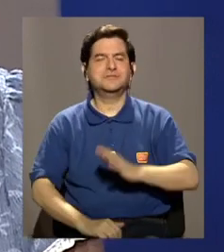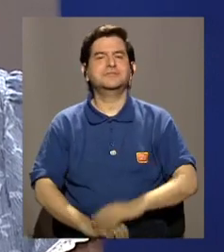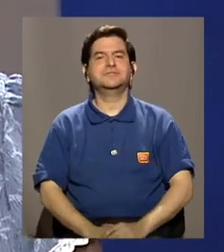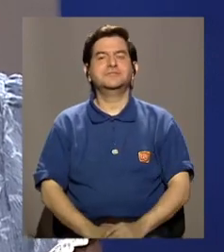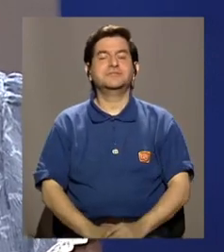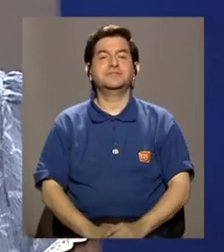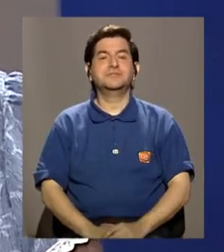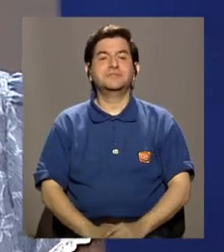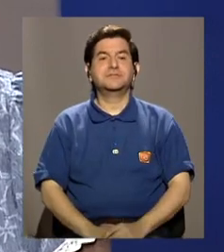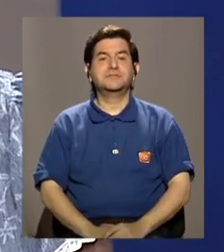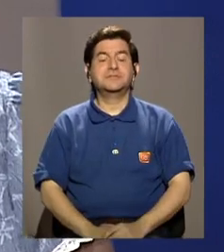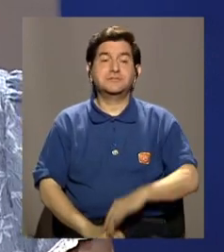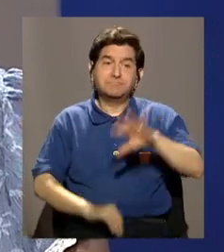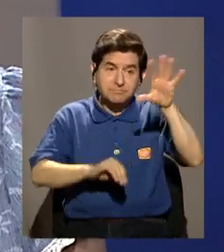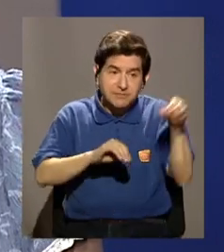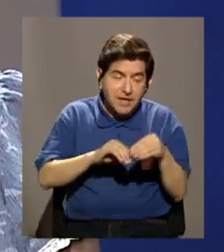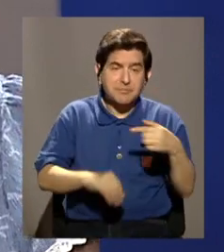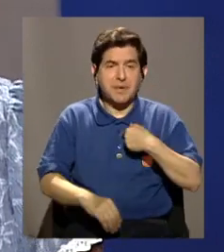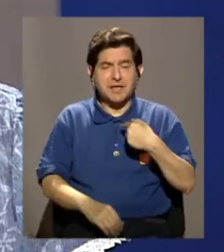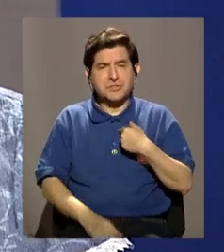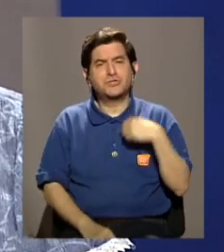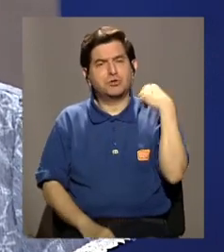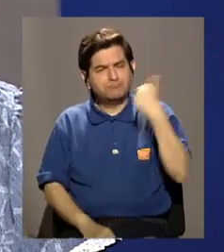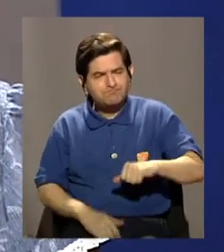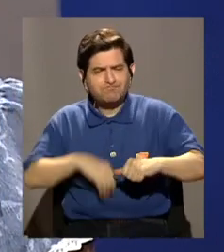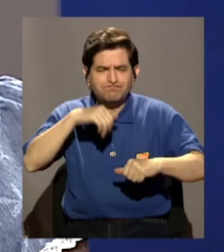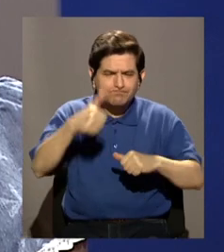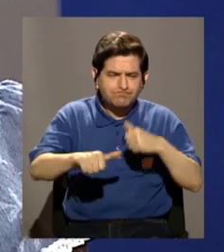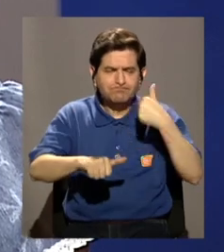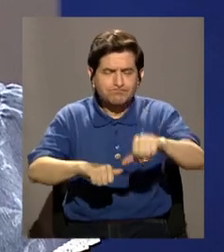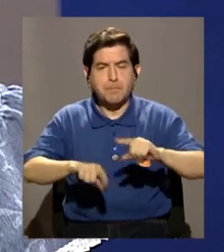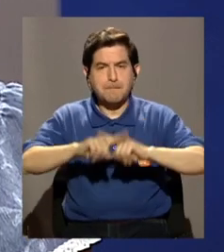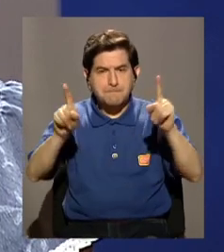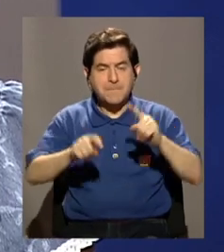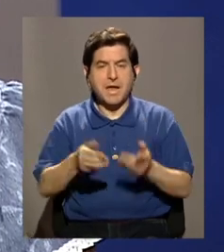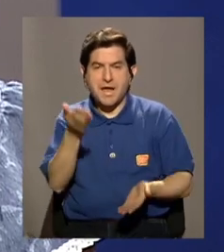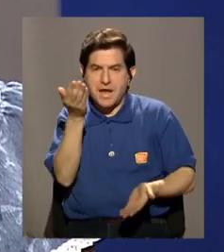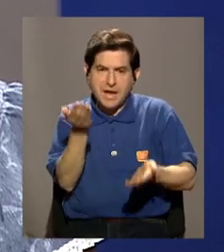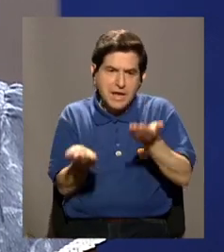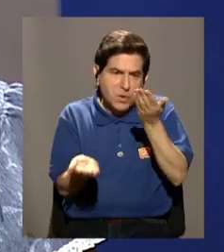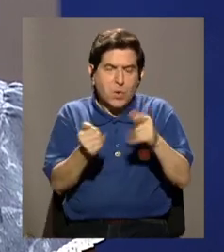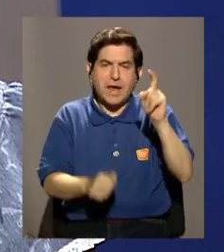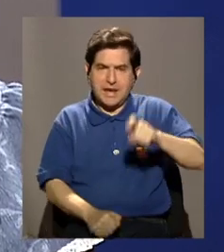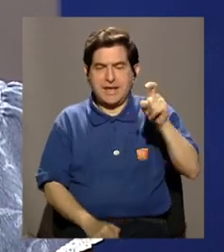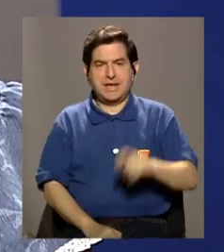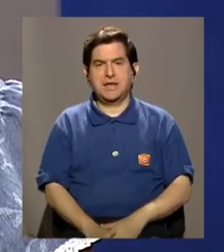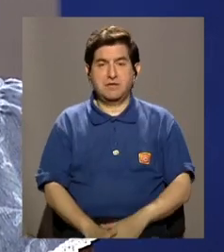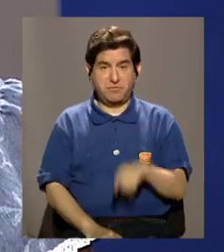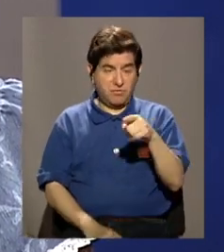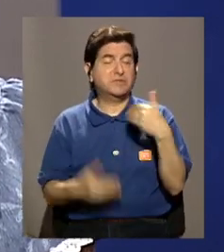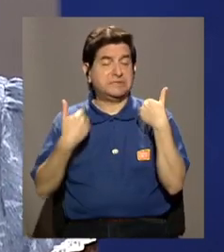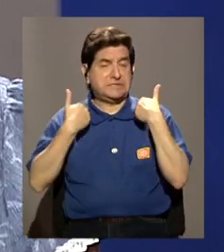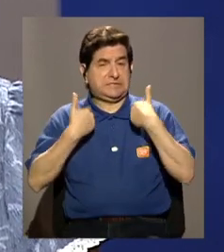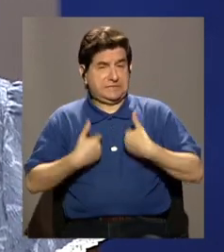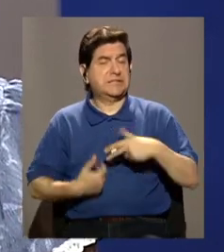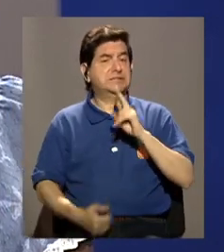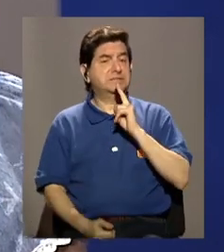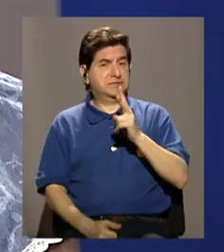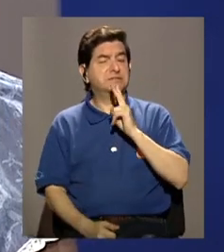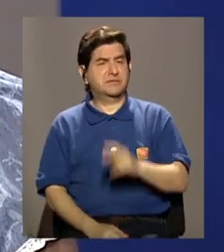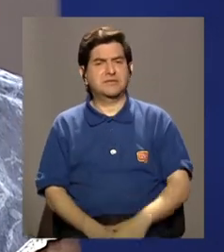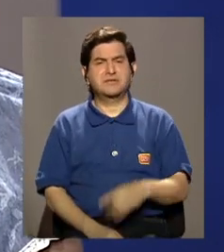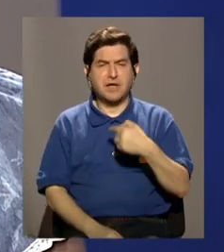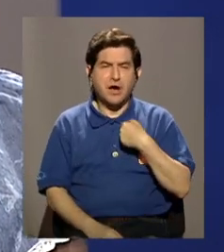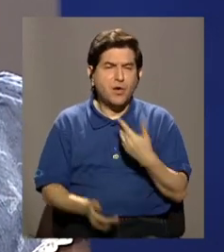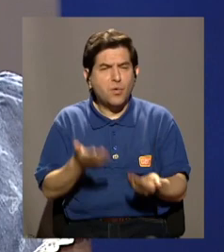y por otro lado pues ahí voy batallando pero si hay que encontrar un equilibrio porque puede ser muy desgastante de verdad